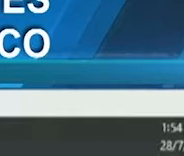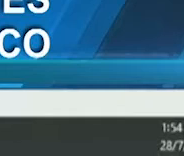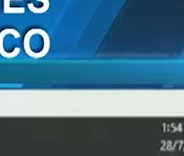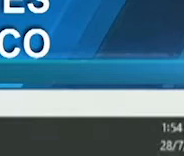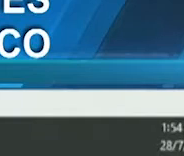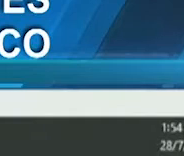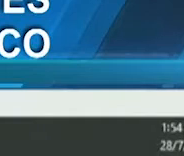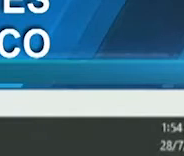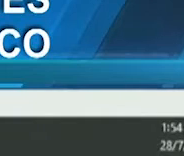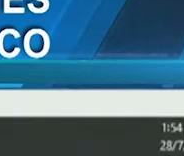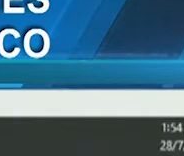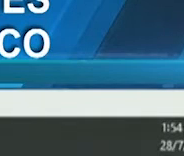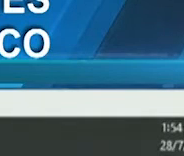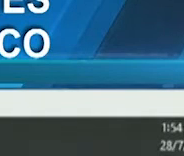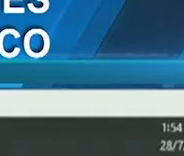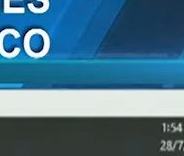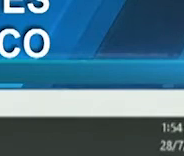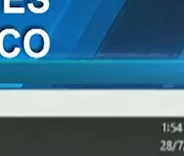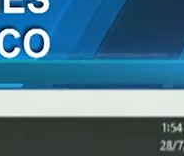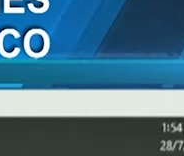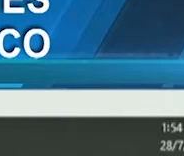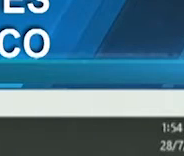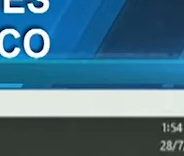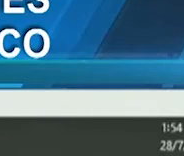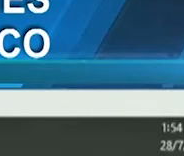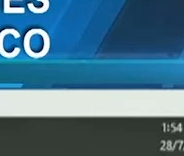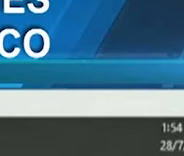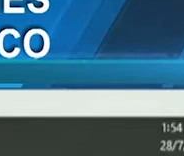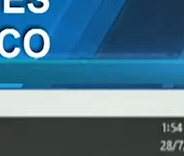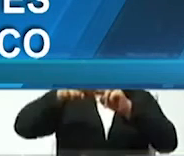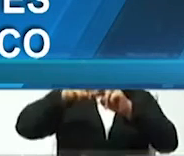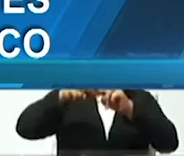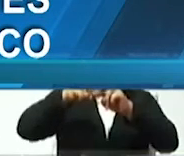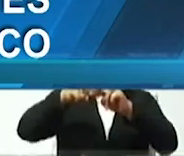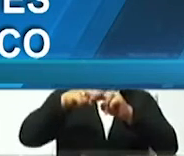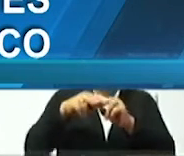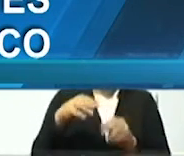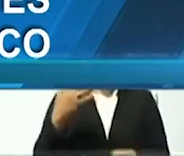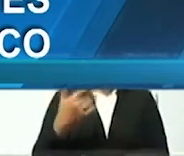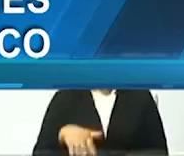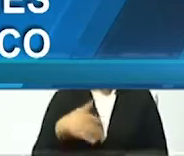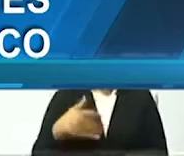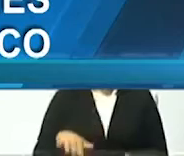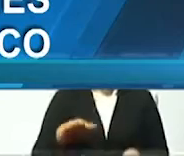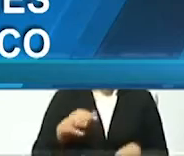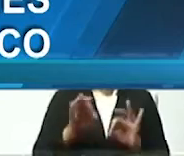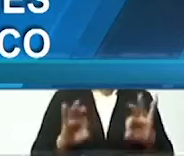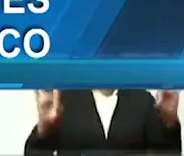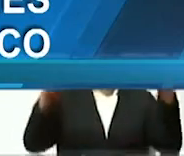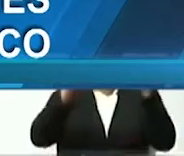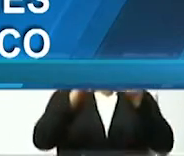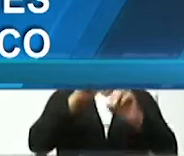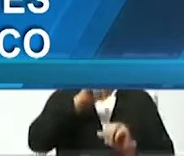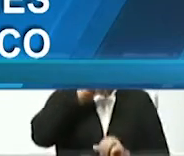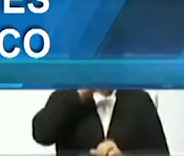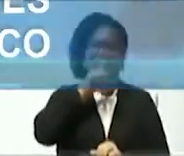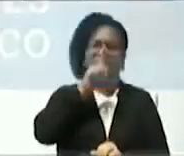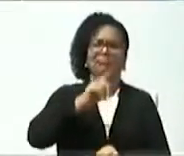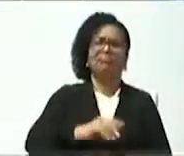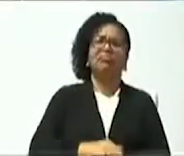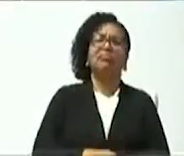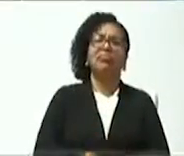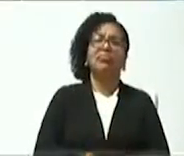pasado 27 de abril en la cámara de diputados y fue motivada por el legislador bertico santana en este caso